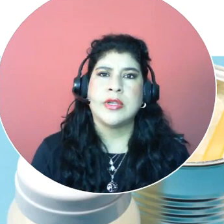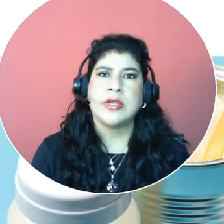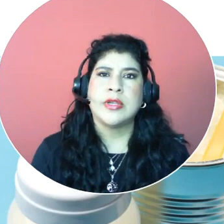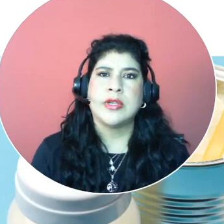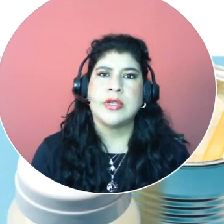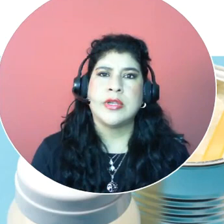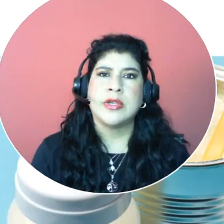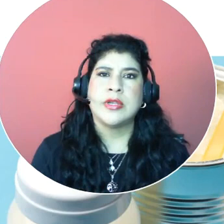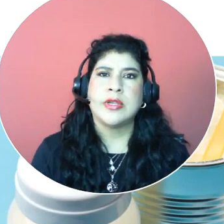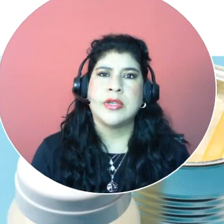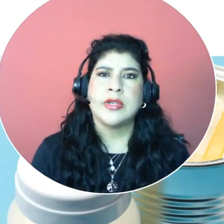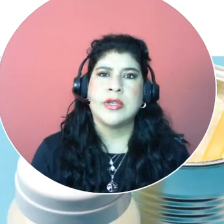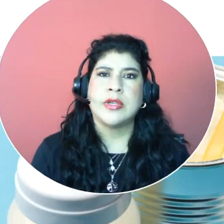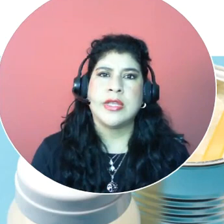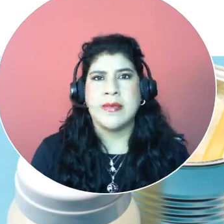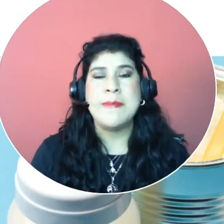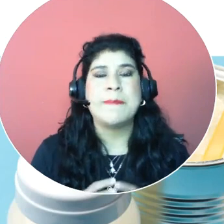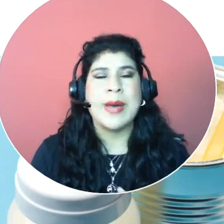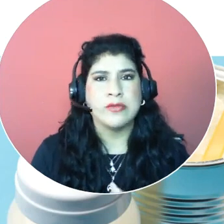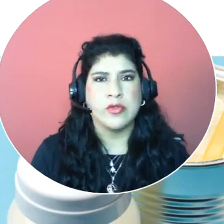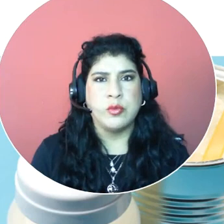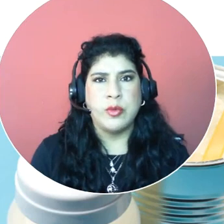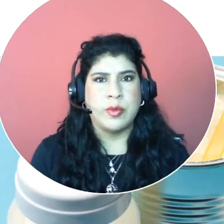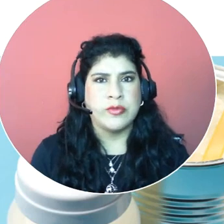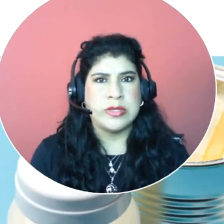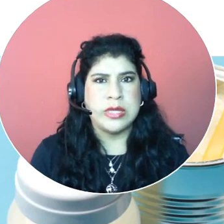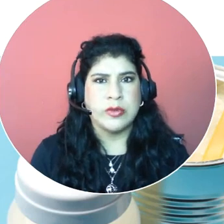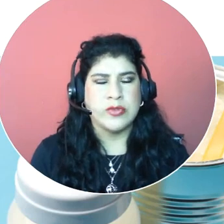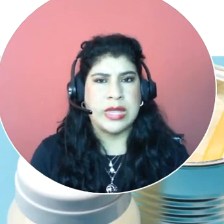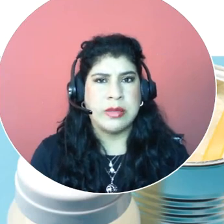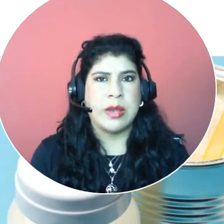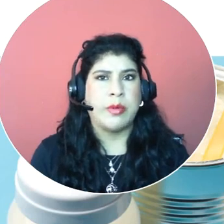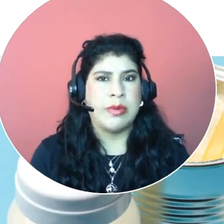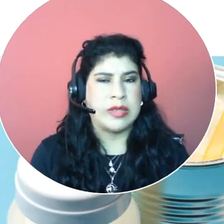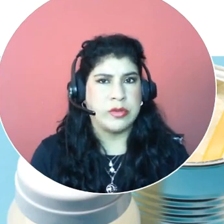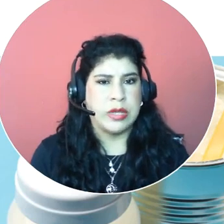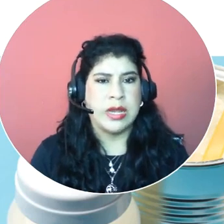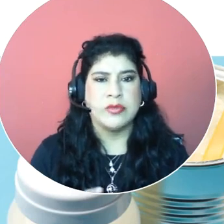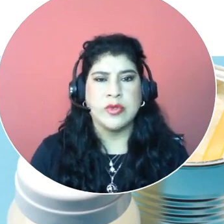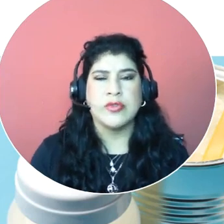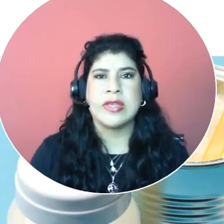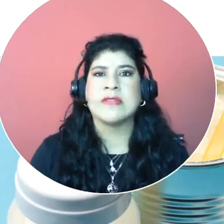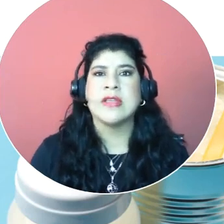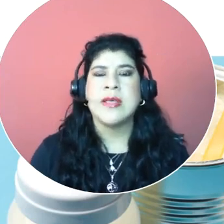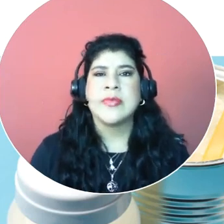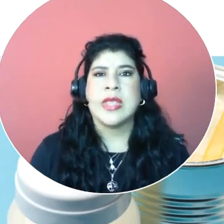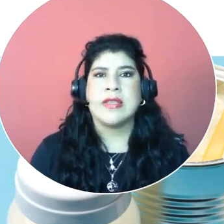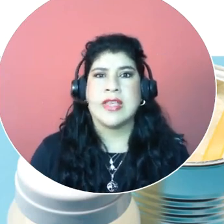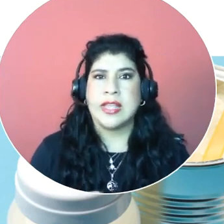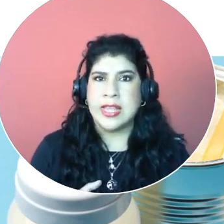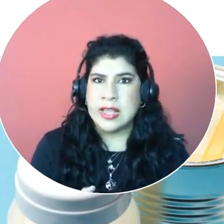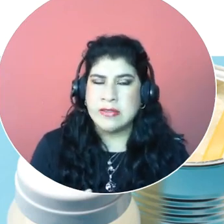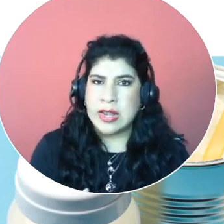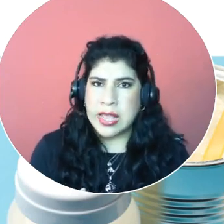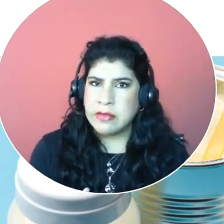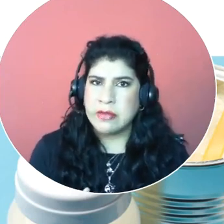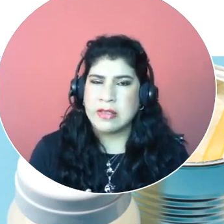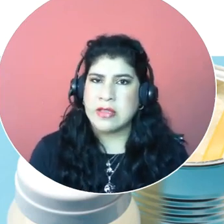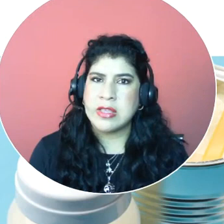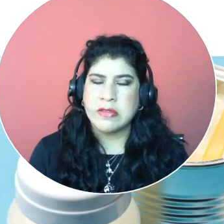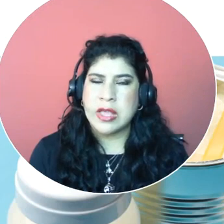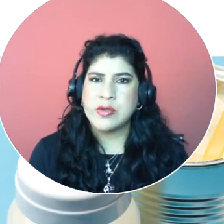genera digamos eh impactos muy positivos a nivel poblacional entonces eh se genera esta